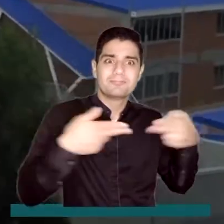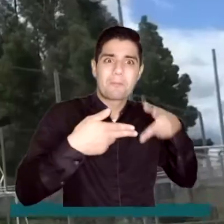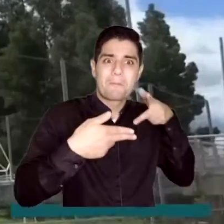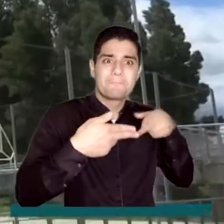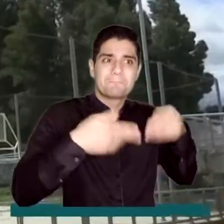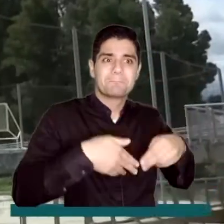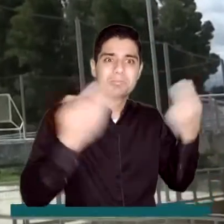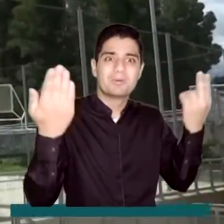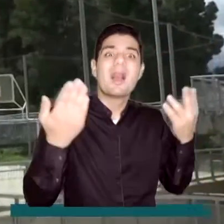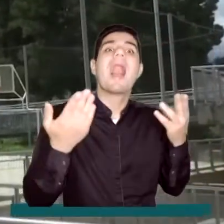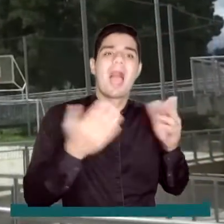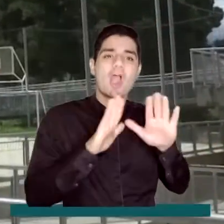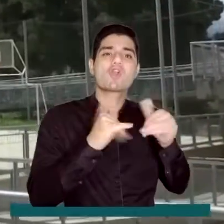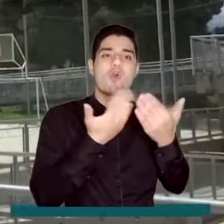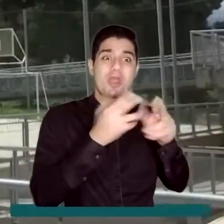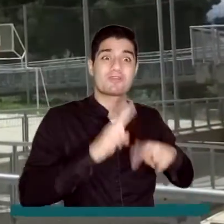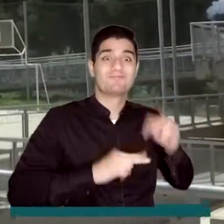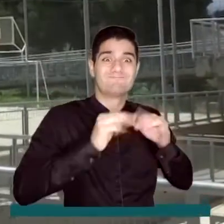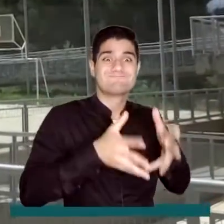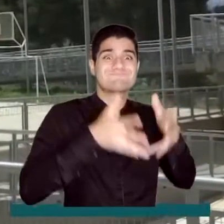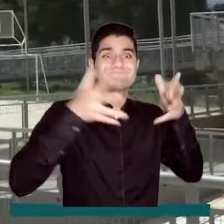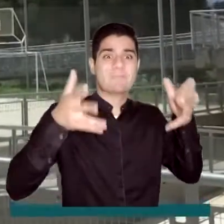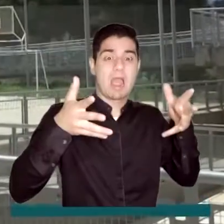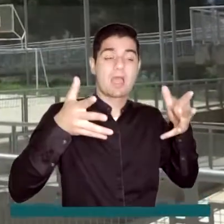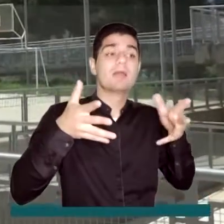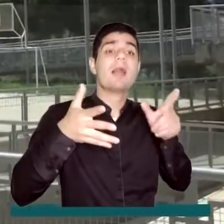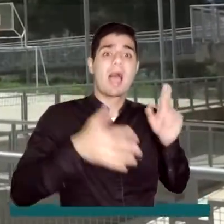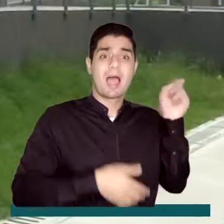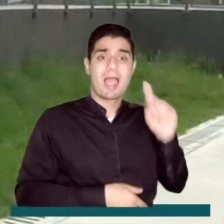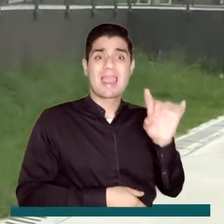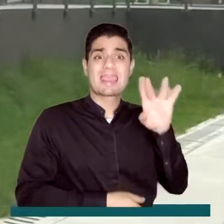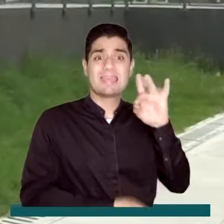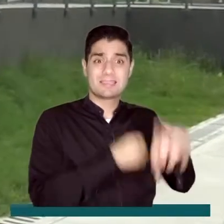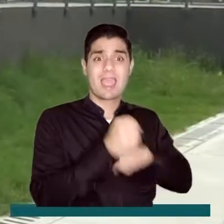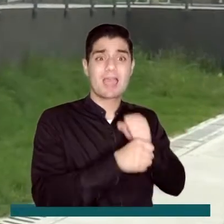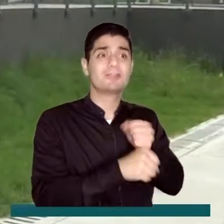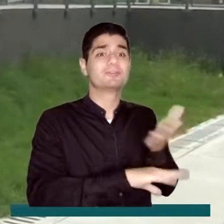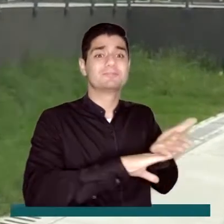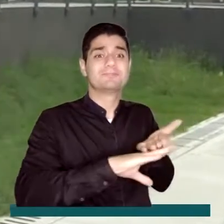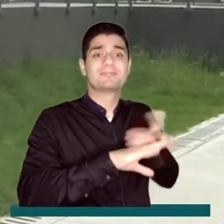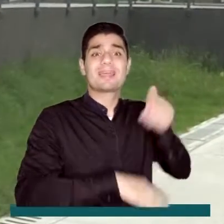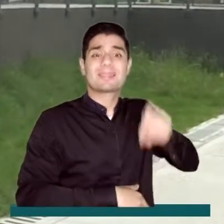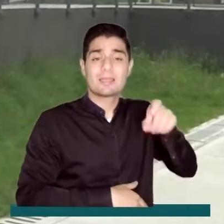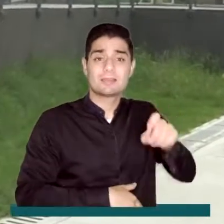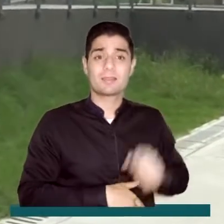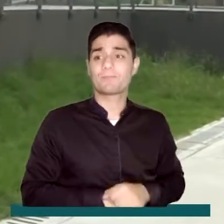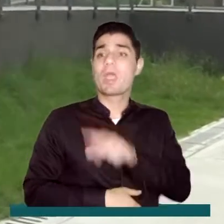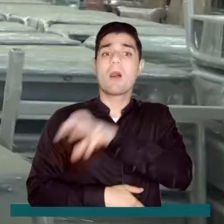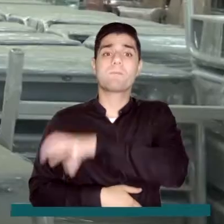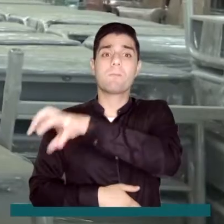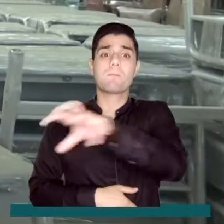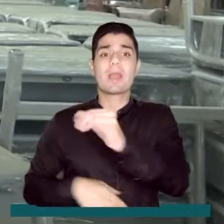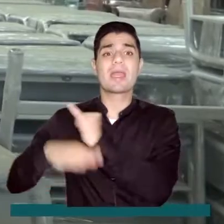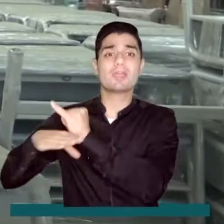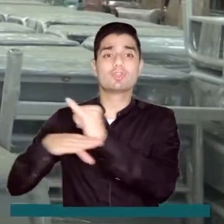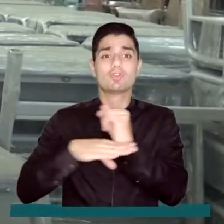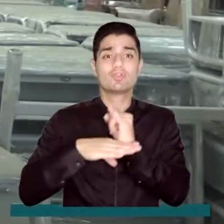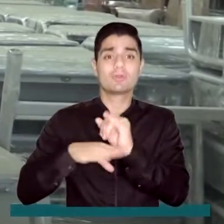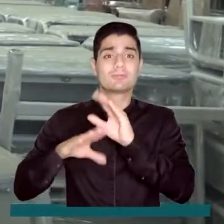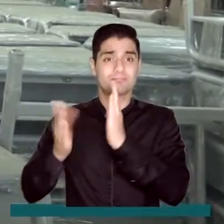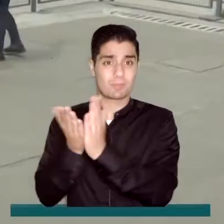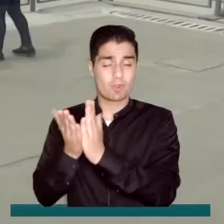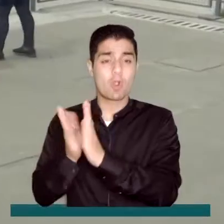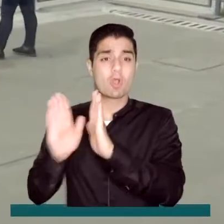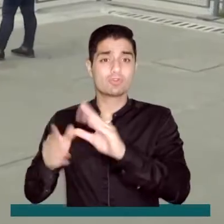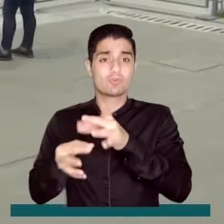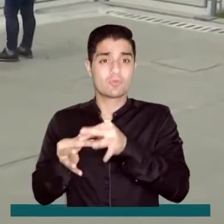colegio que estaba pidiendo la comunidad estudiantil desde hace 15 años en las otras instituciones públicas del municipio el hacinamiento de